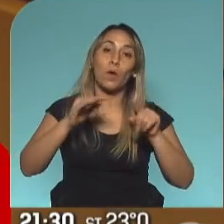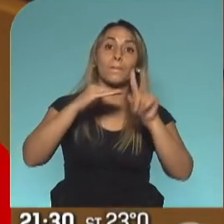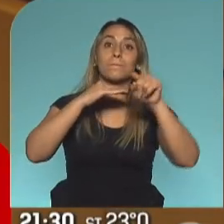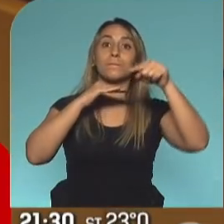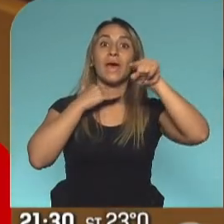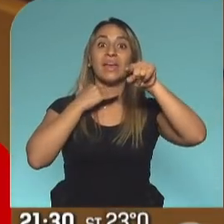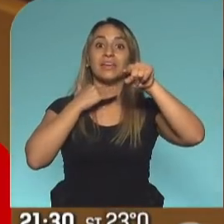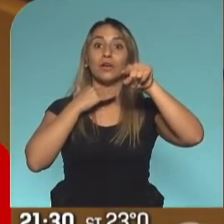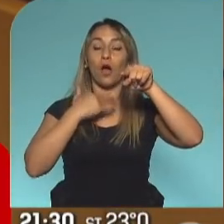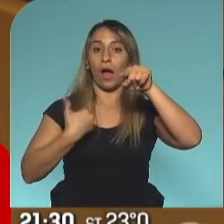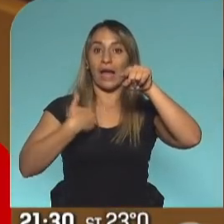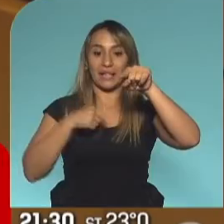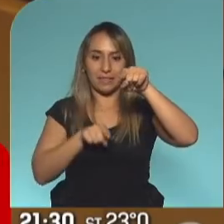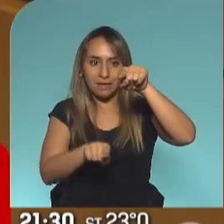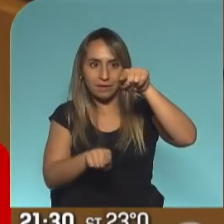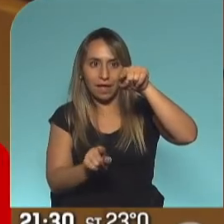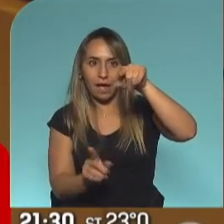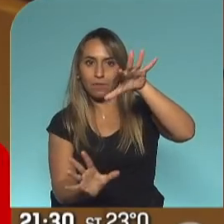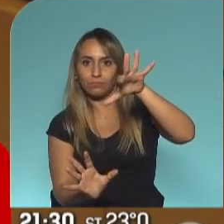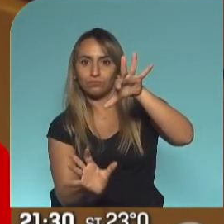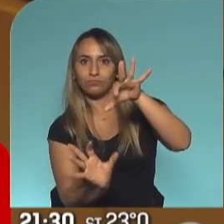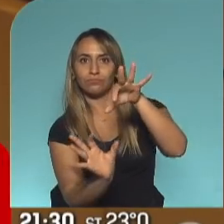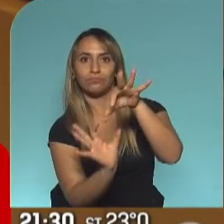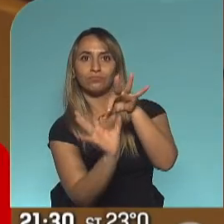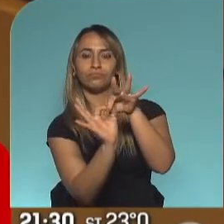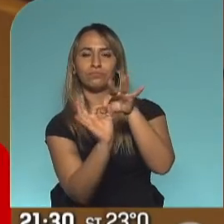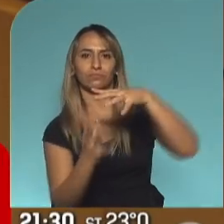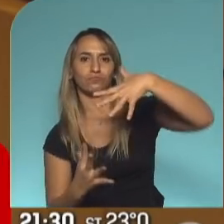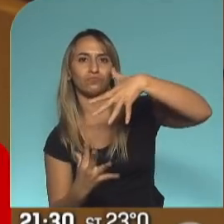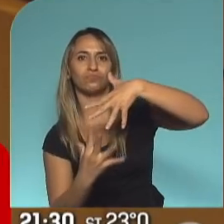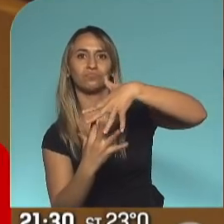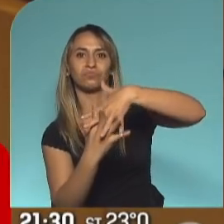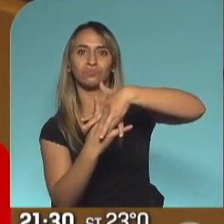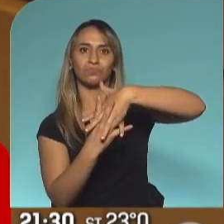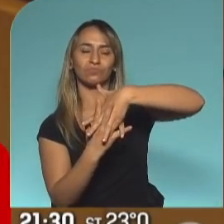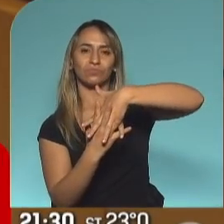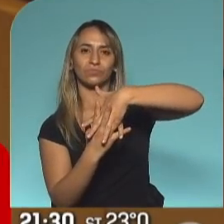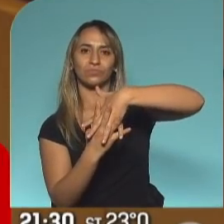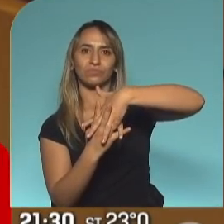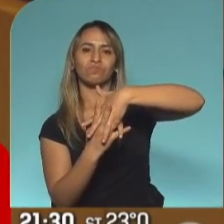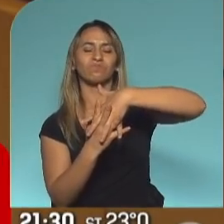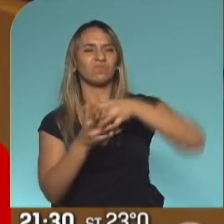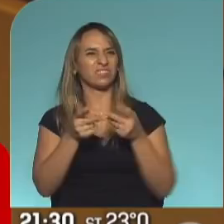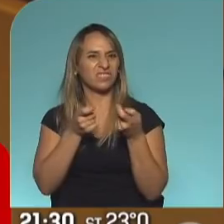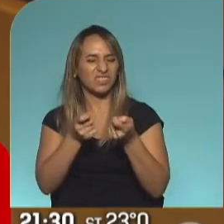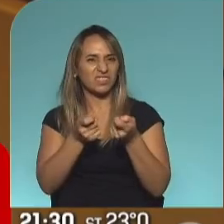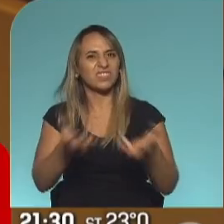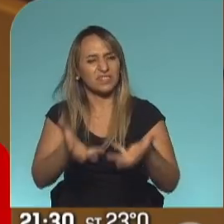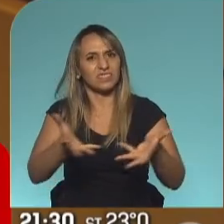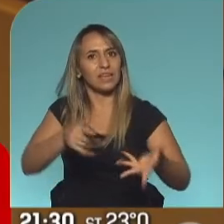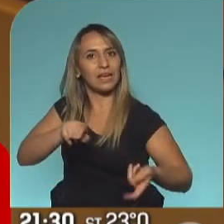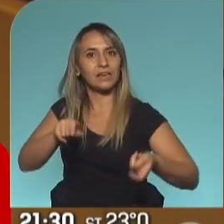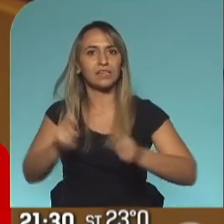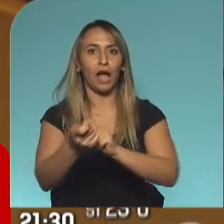que cruce a toda América Latina e impregne a la América Latina de este llamado de cambio, de